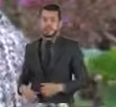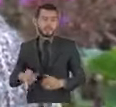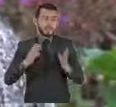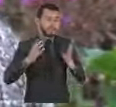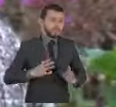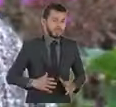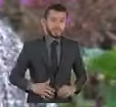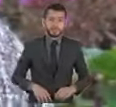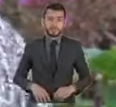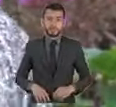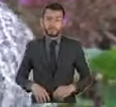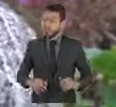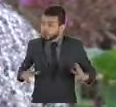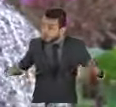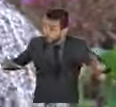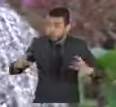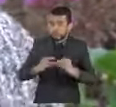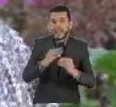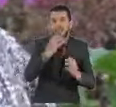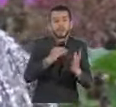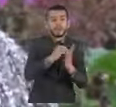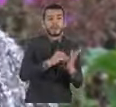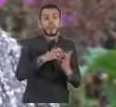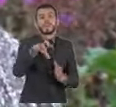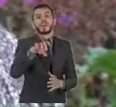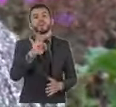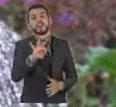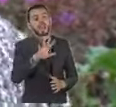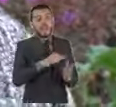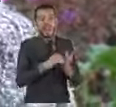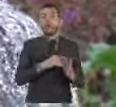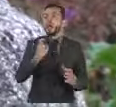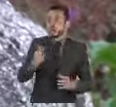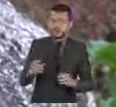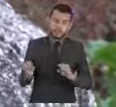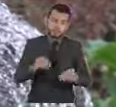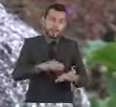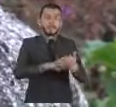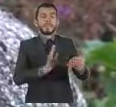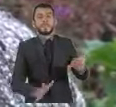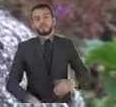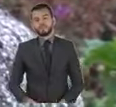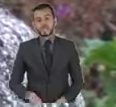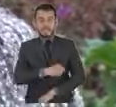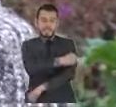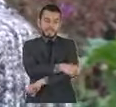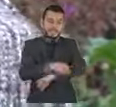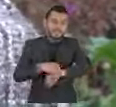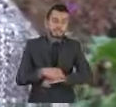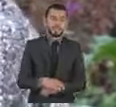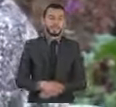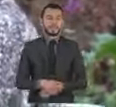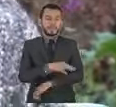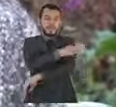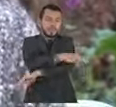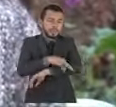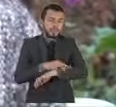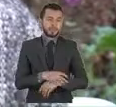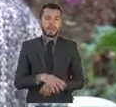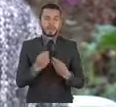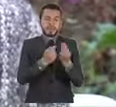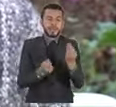Pero si el POT se queda haciendo un compendio de planos y de artículos sin los